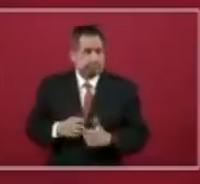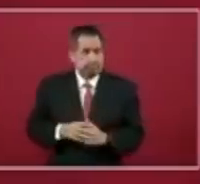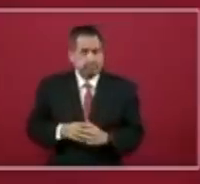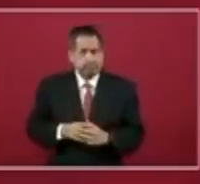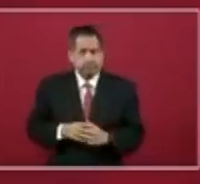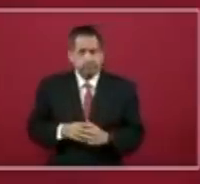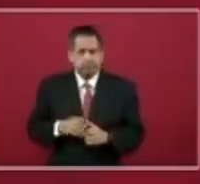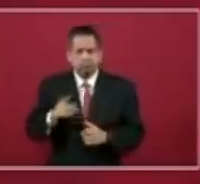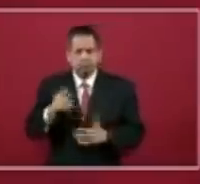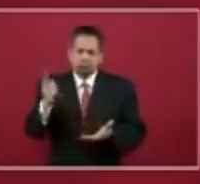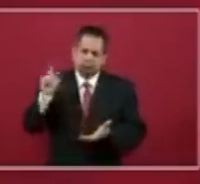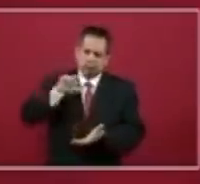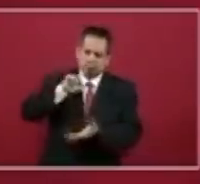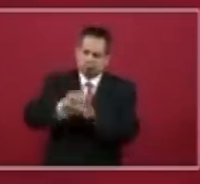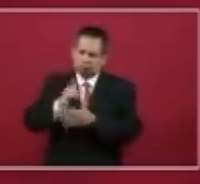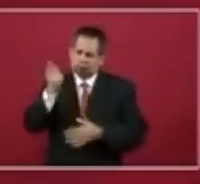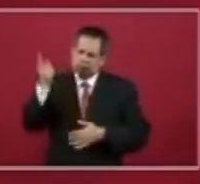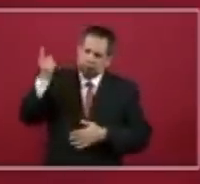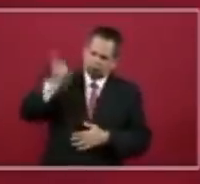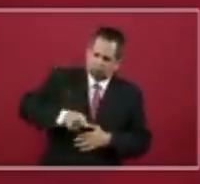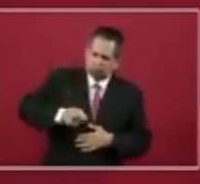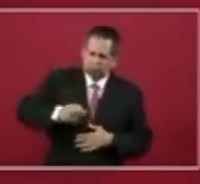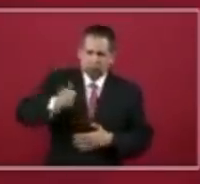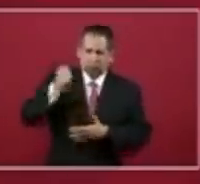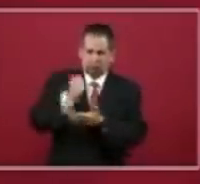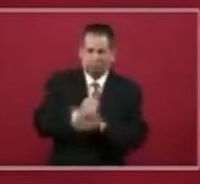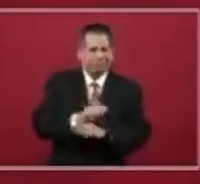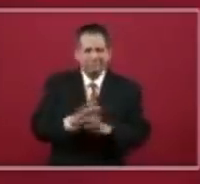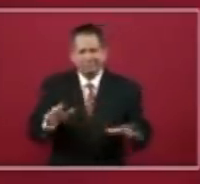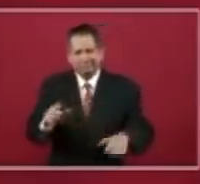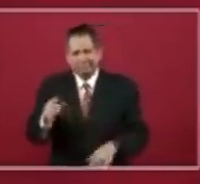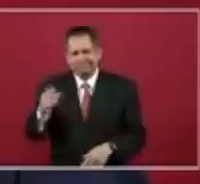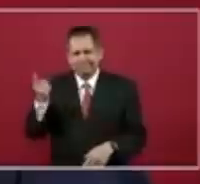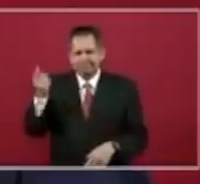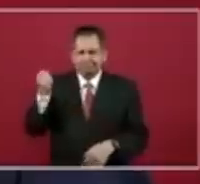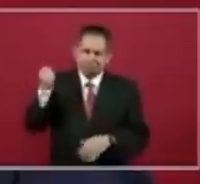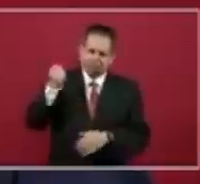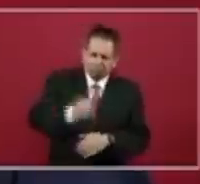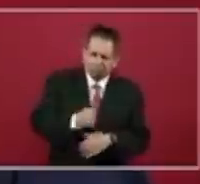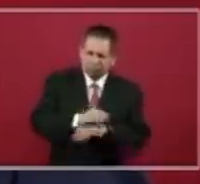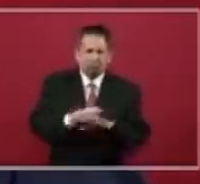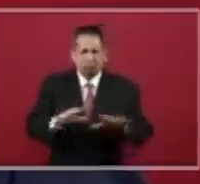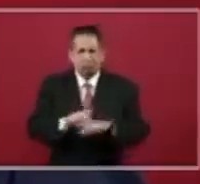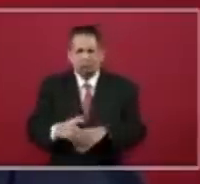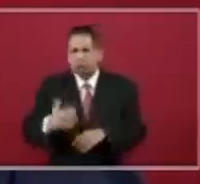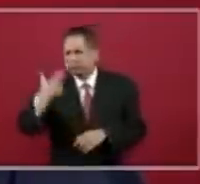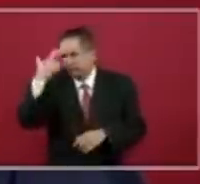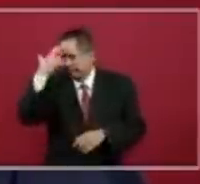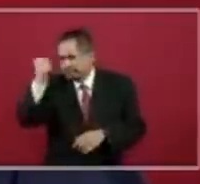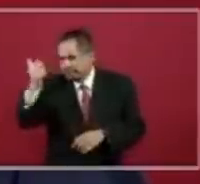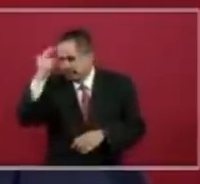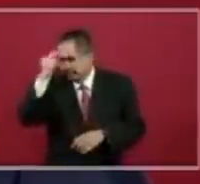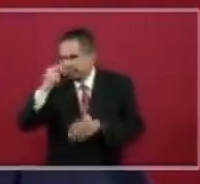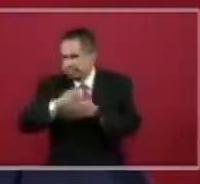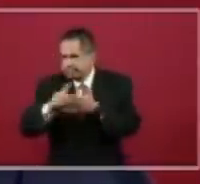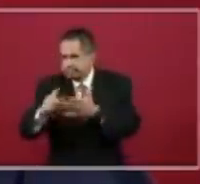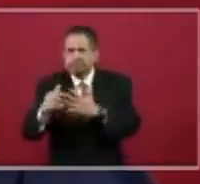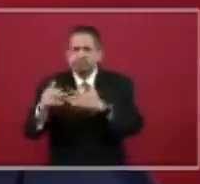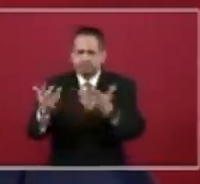No imponer nada, nada por la fuerza, todo por la razón y el derecho.